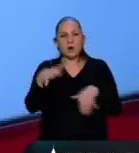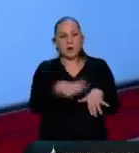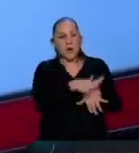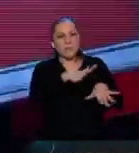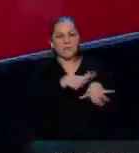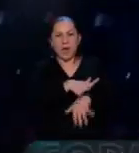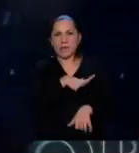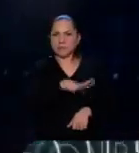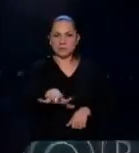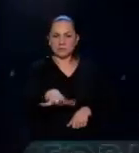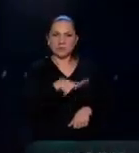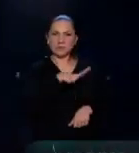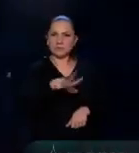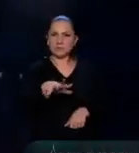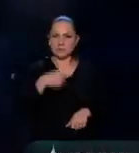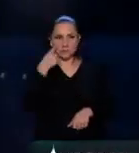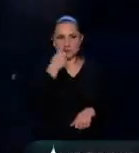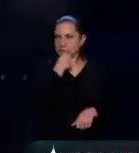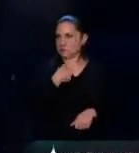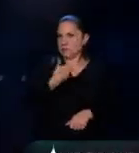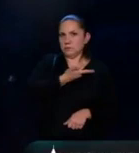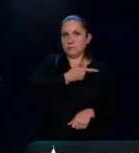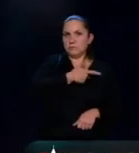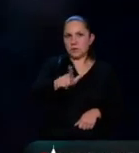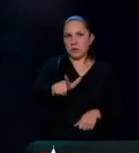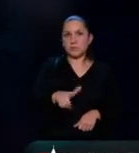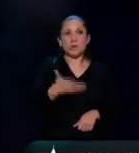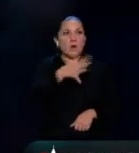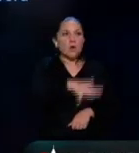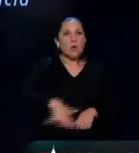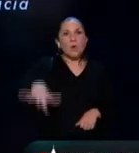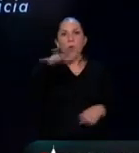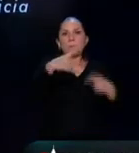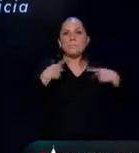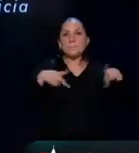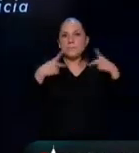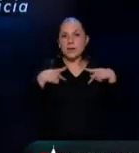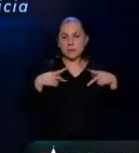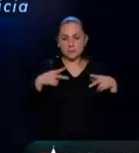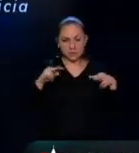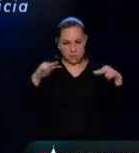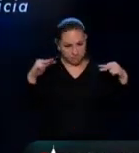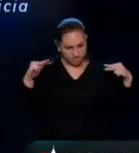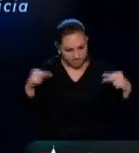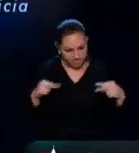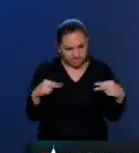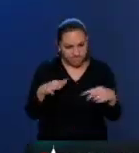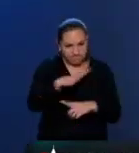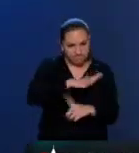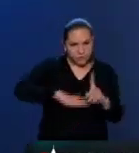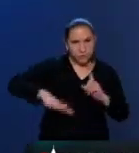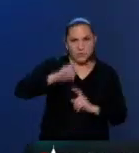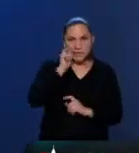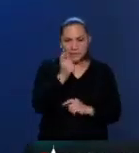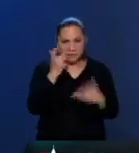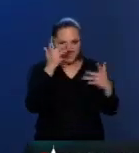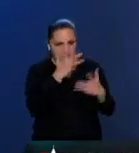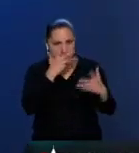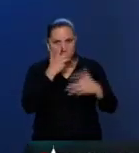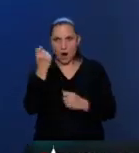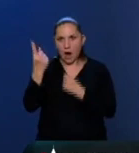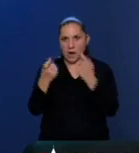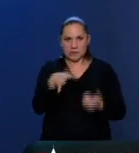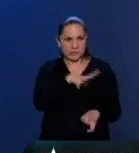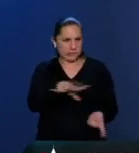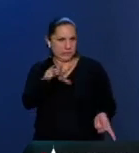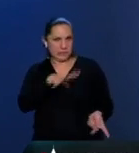está cambiando, que hay un montón de denuncias que están creciendo, la sociedad se está mirando a sí misma. Oye, Federico, ¿y a qué crees que se deba que estén